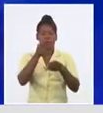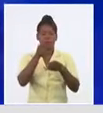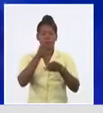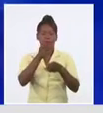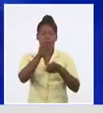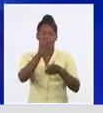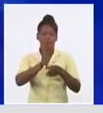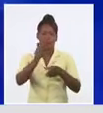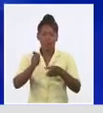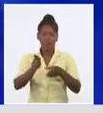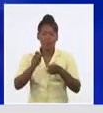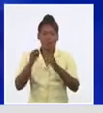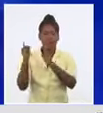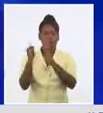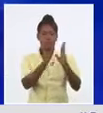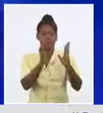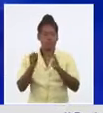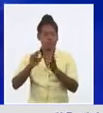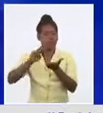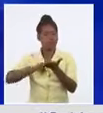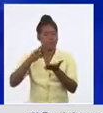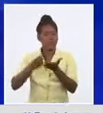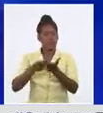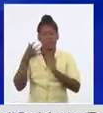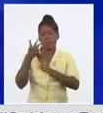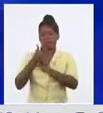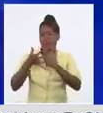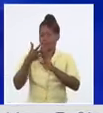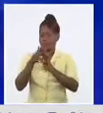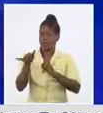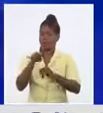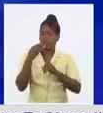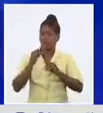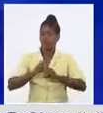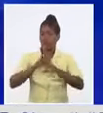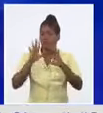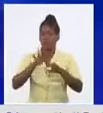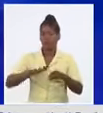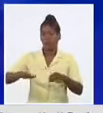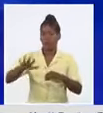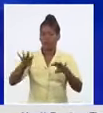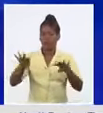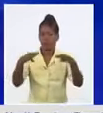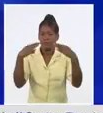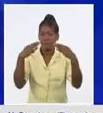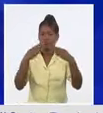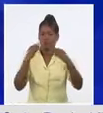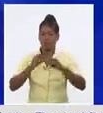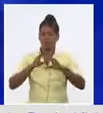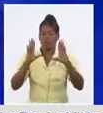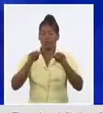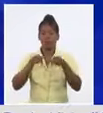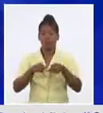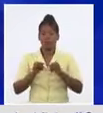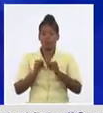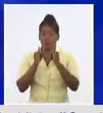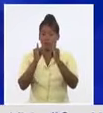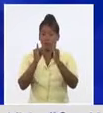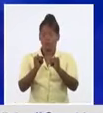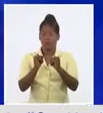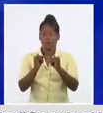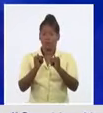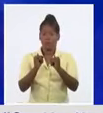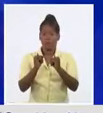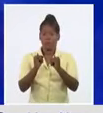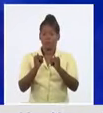todos los días, a la intérprete de lenguas de señas y a todas las personas que escuchan la información. Y hoy con la